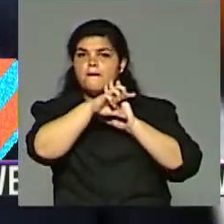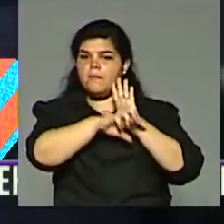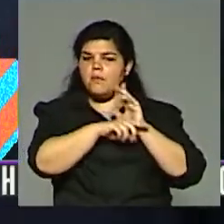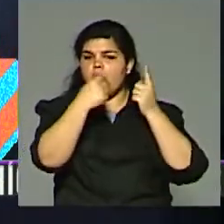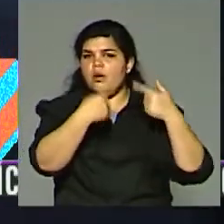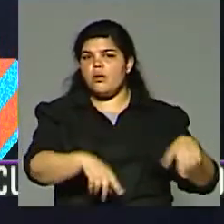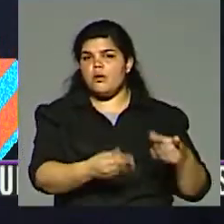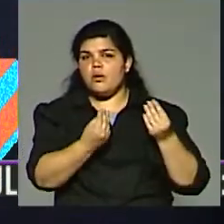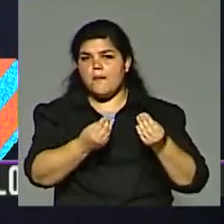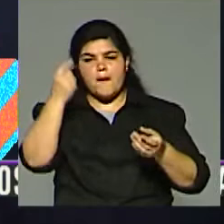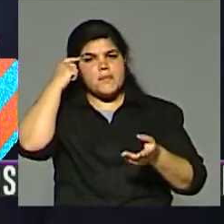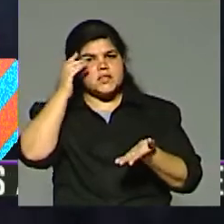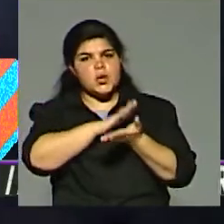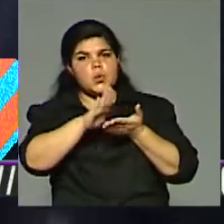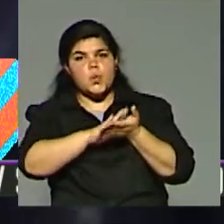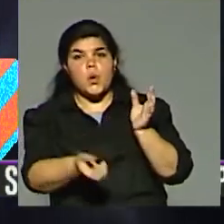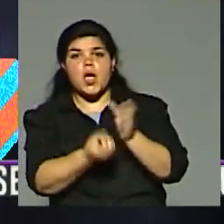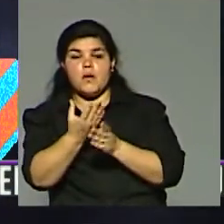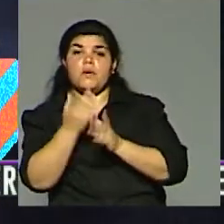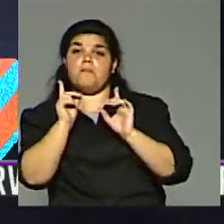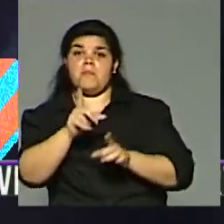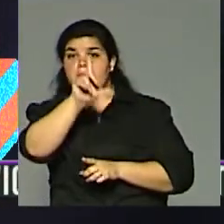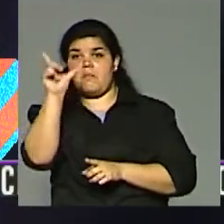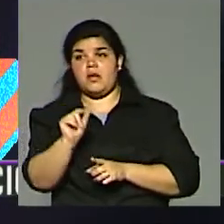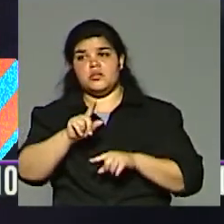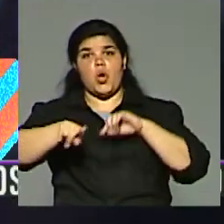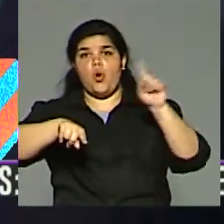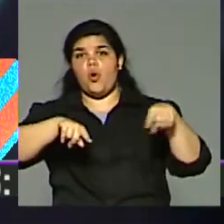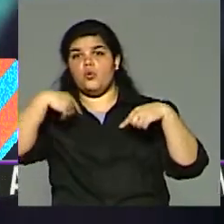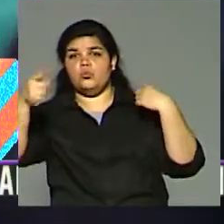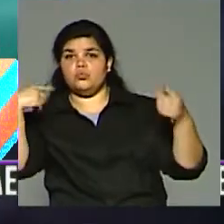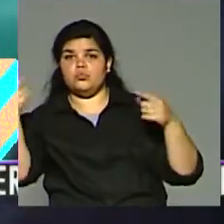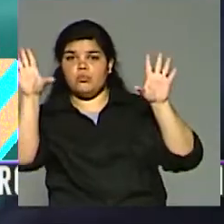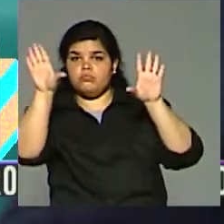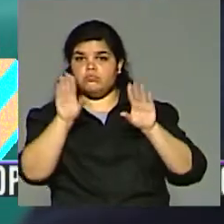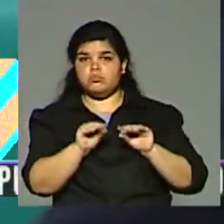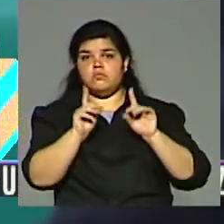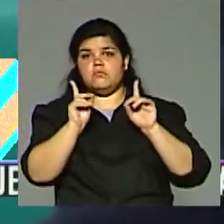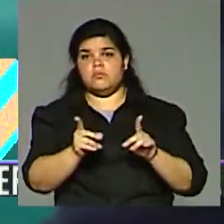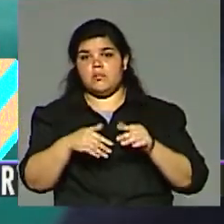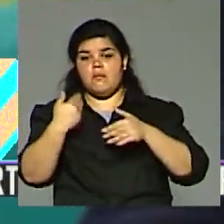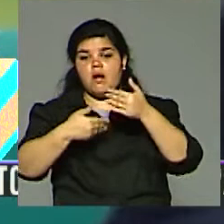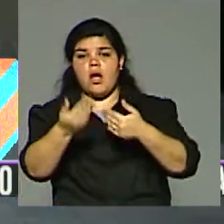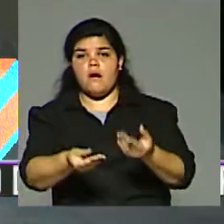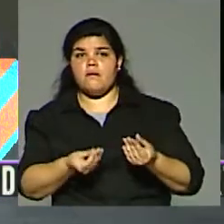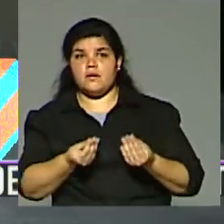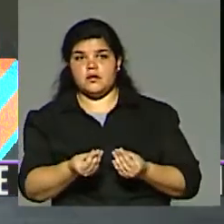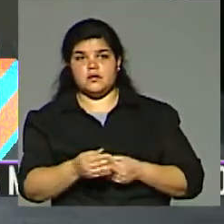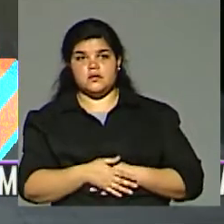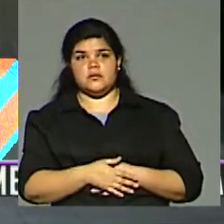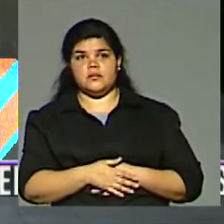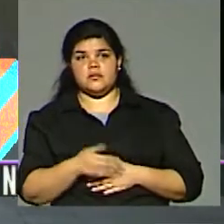algunas innovaciones que se han hecho en otros países. Hemos oído por ahí, por estos tiempos, hablar del método de Singapur. Exacto. Que son